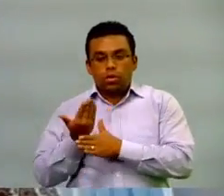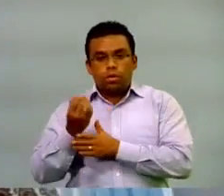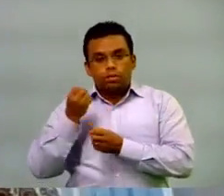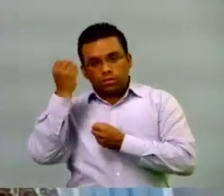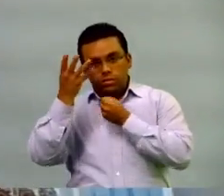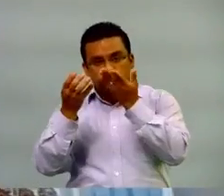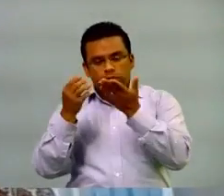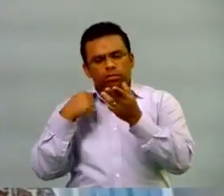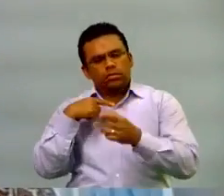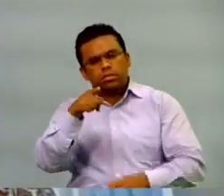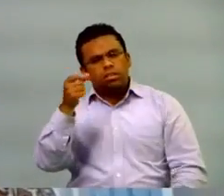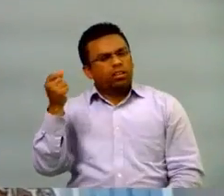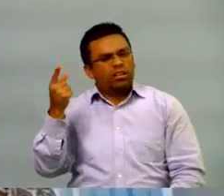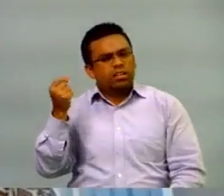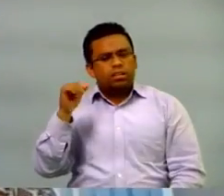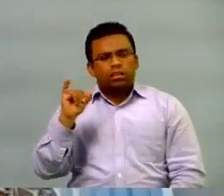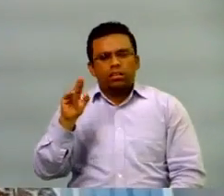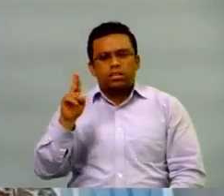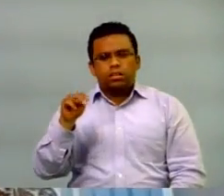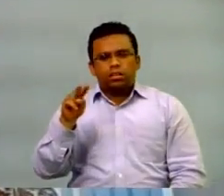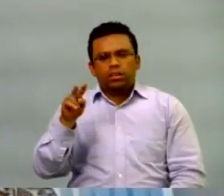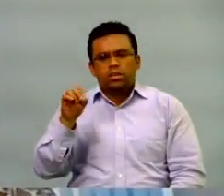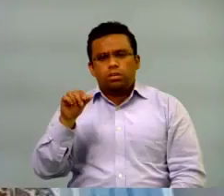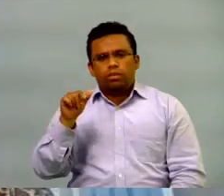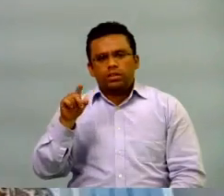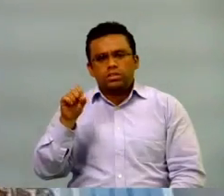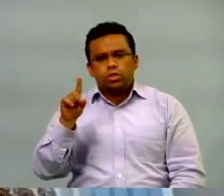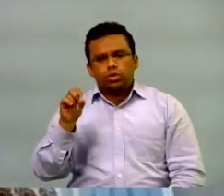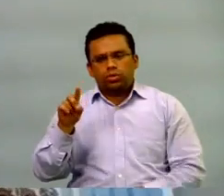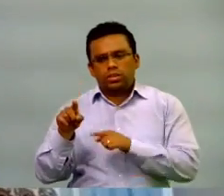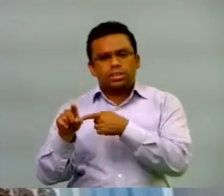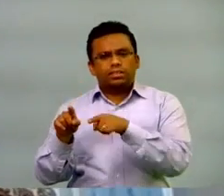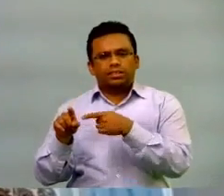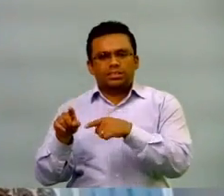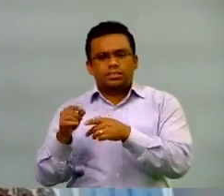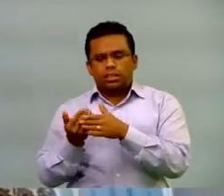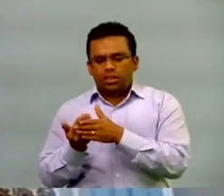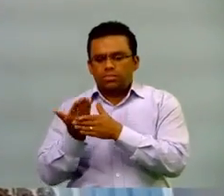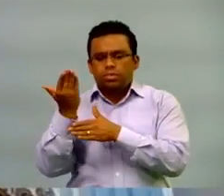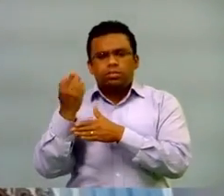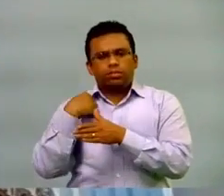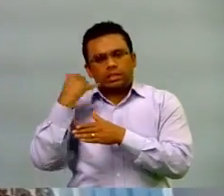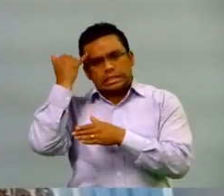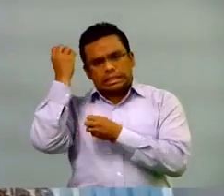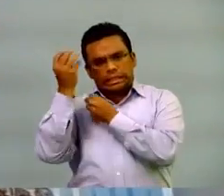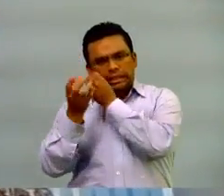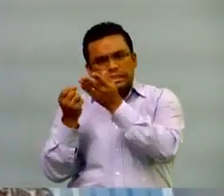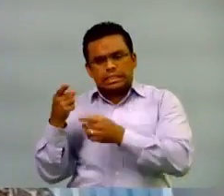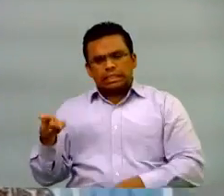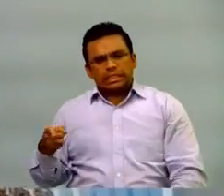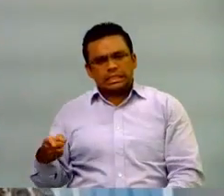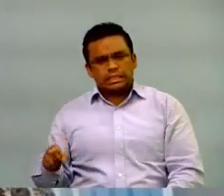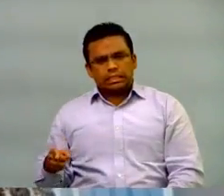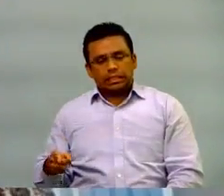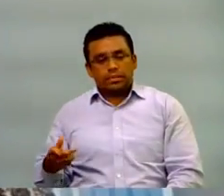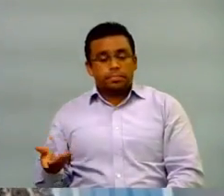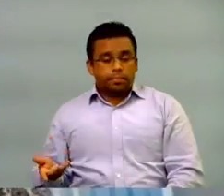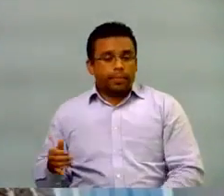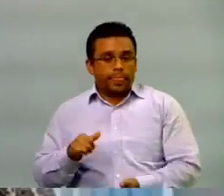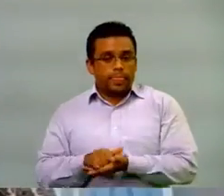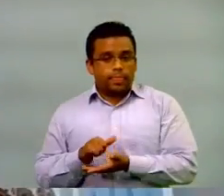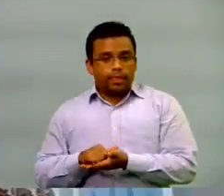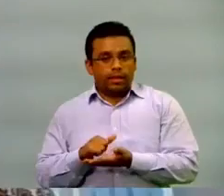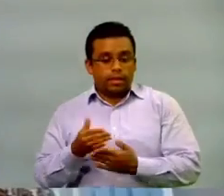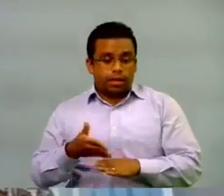por innovación en la educación? Y como decía el profesor,